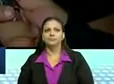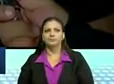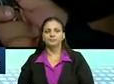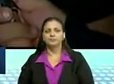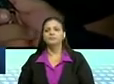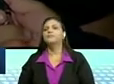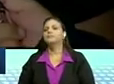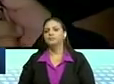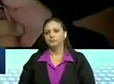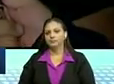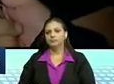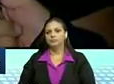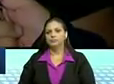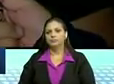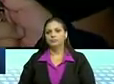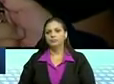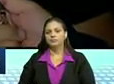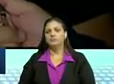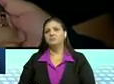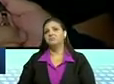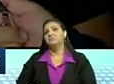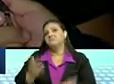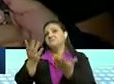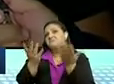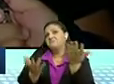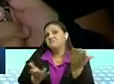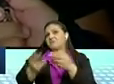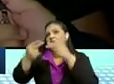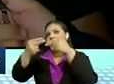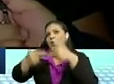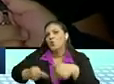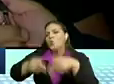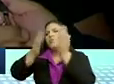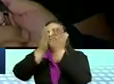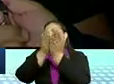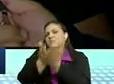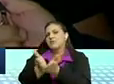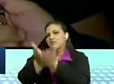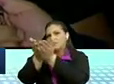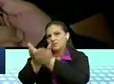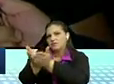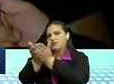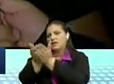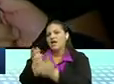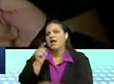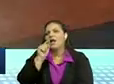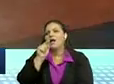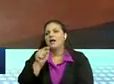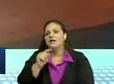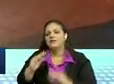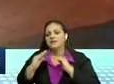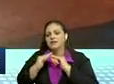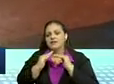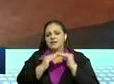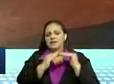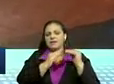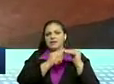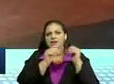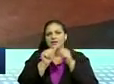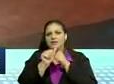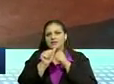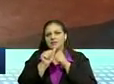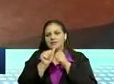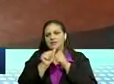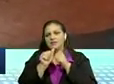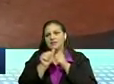efectivo proporcionado por vecinos del sector, que deben haberse dado cuenta de que algo raro ocurría en esa casa. ¿Así es? Exactamente.